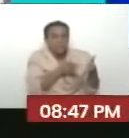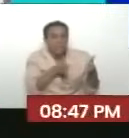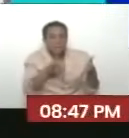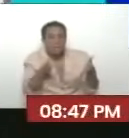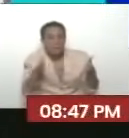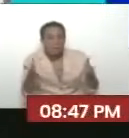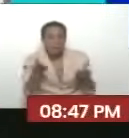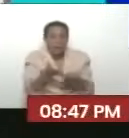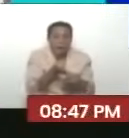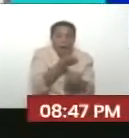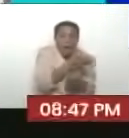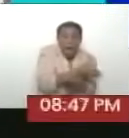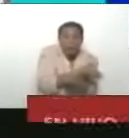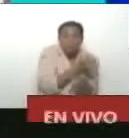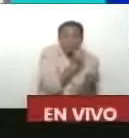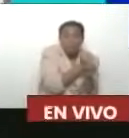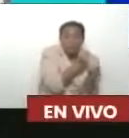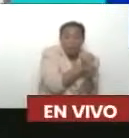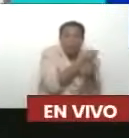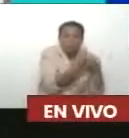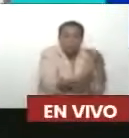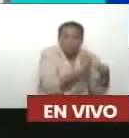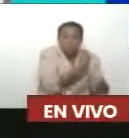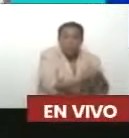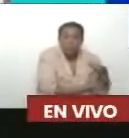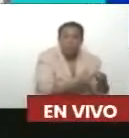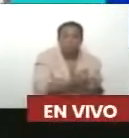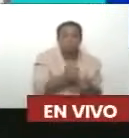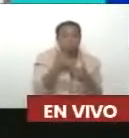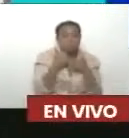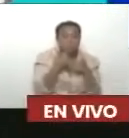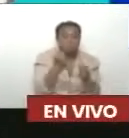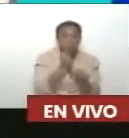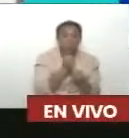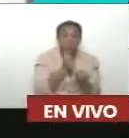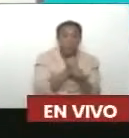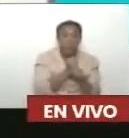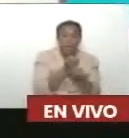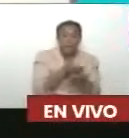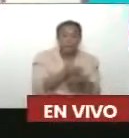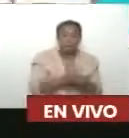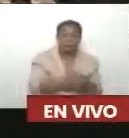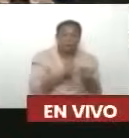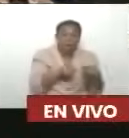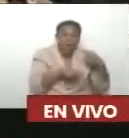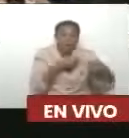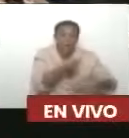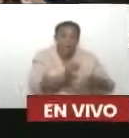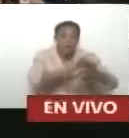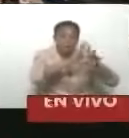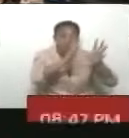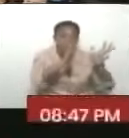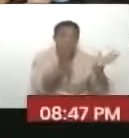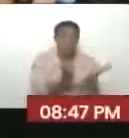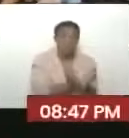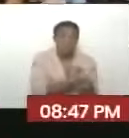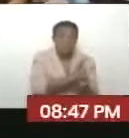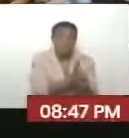¿Ah? La trayectoria hermosa, pospandemia, fijando el rumbo de un